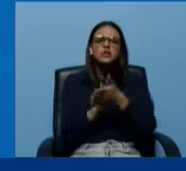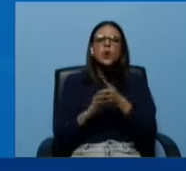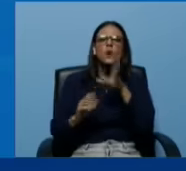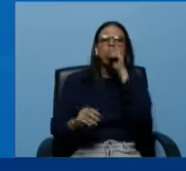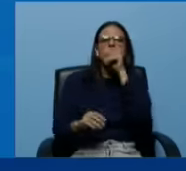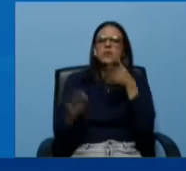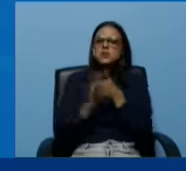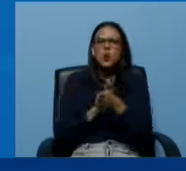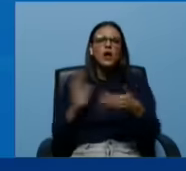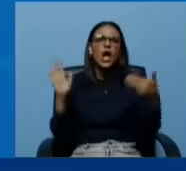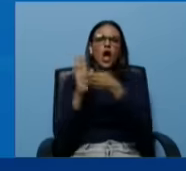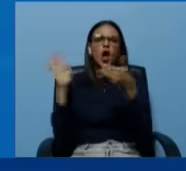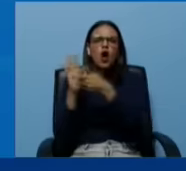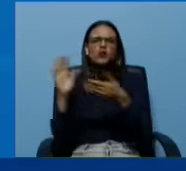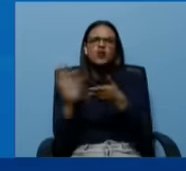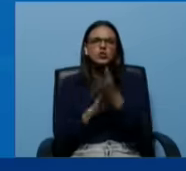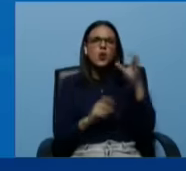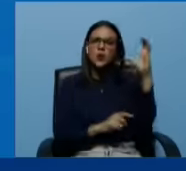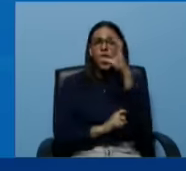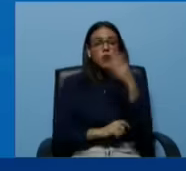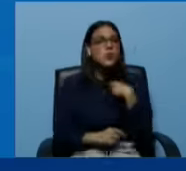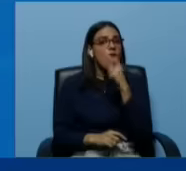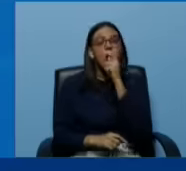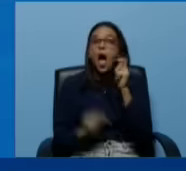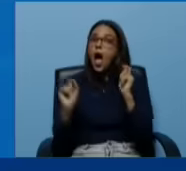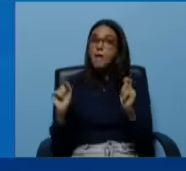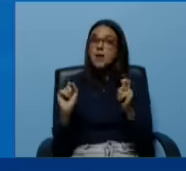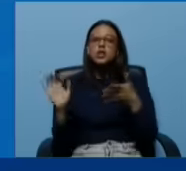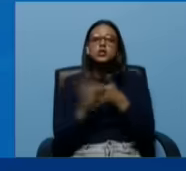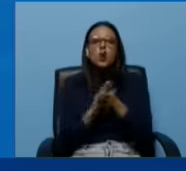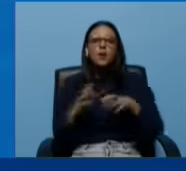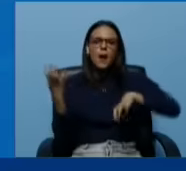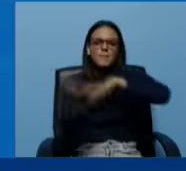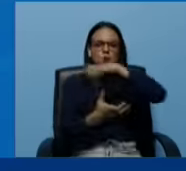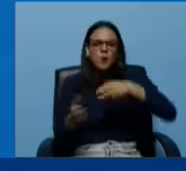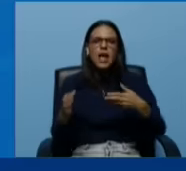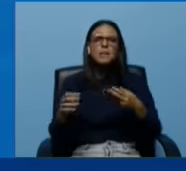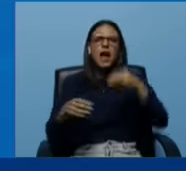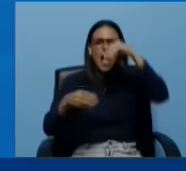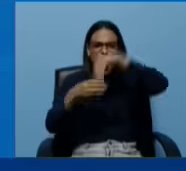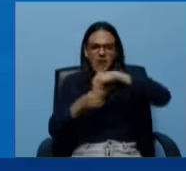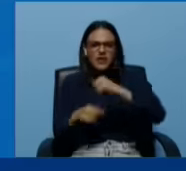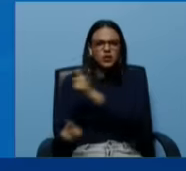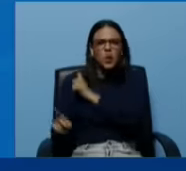Colombia, de la situación interna de Colombia, de los problemas de Colombia,